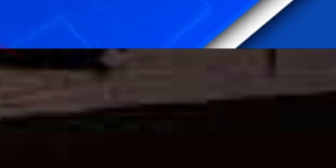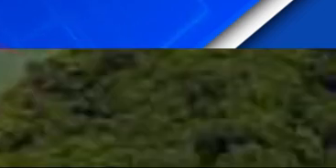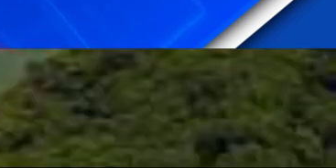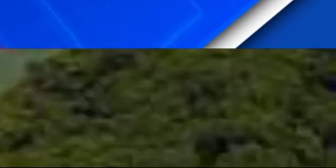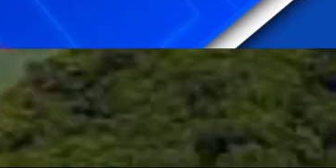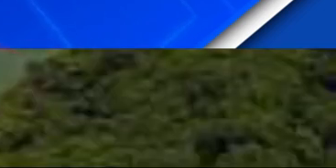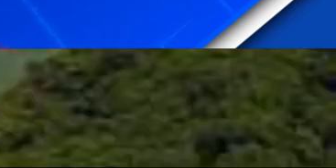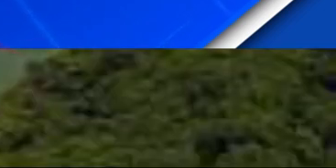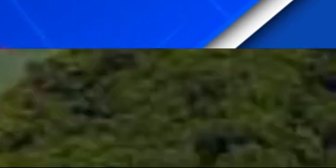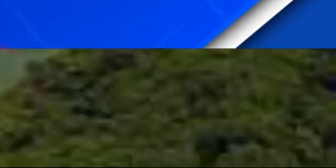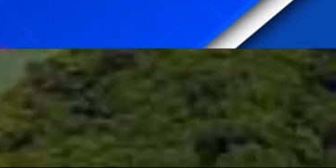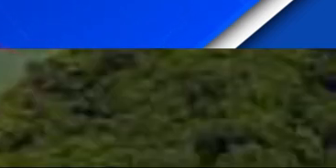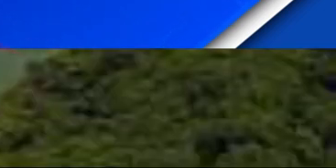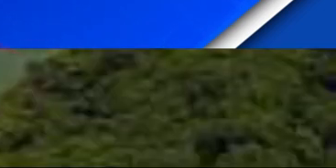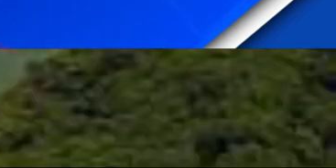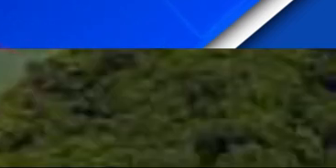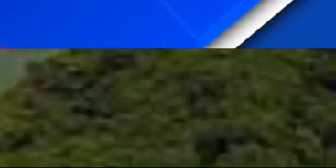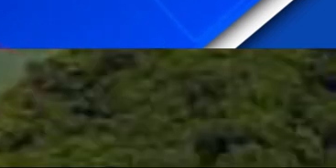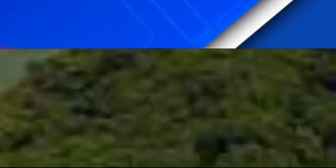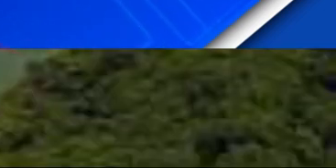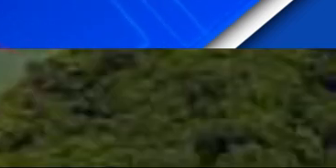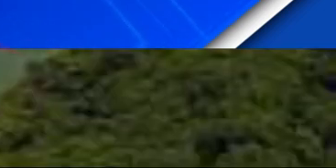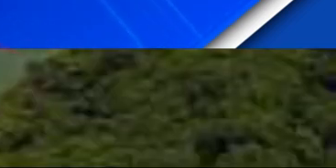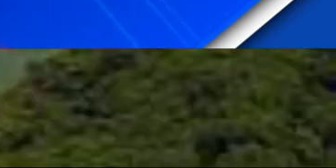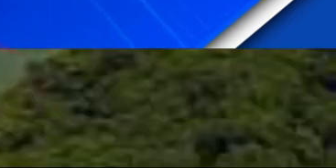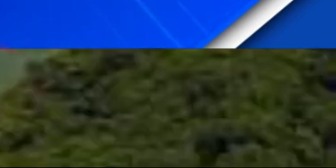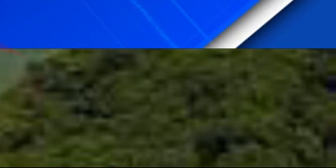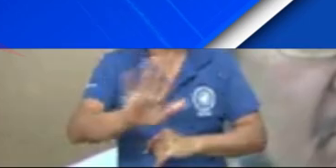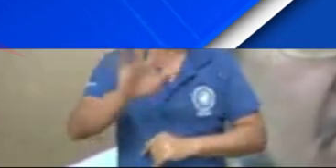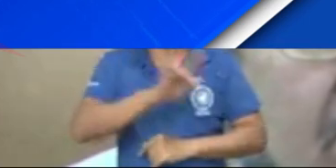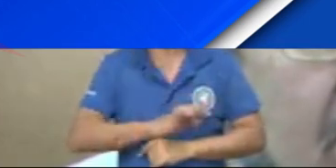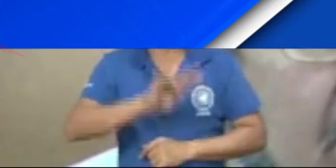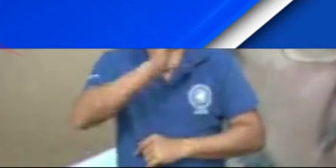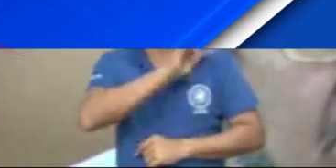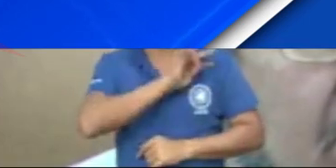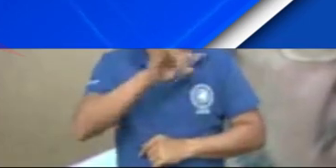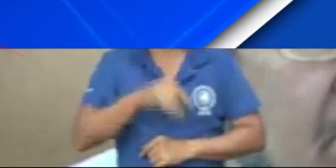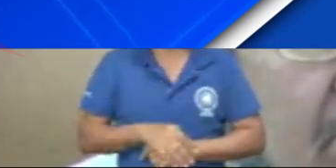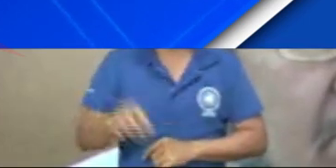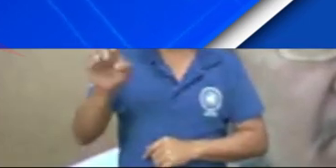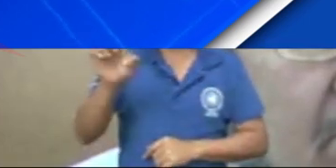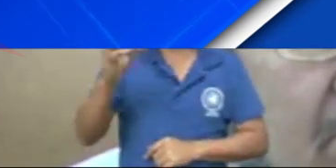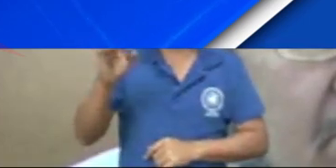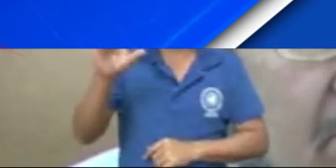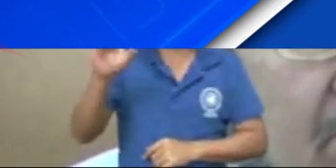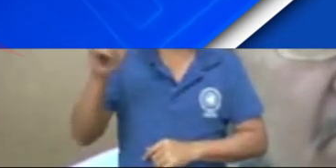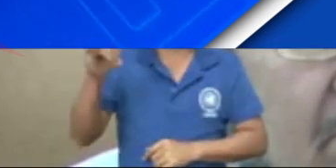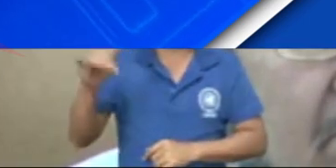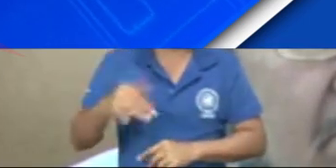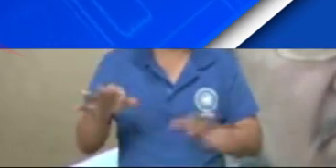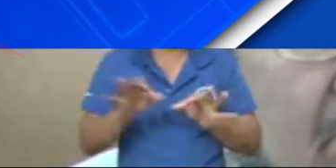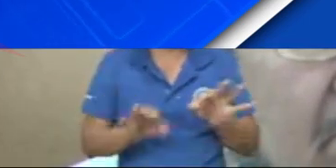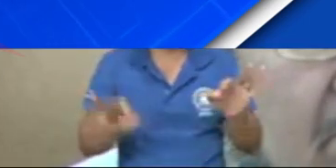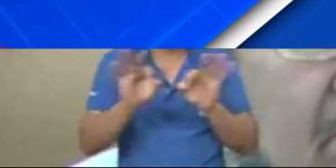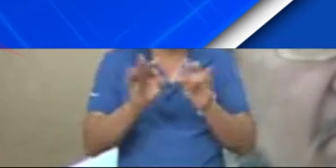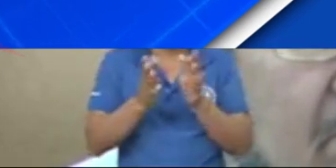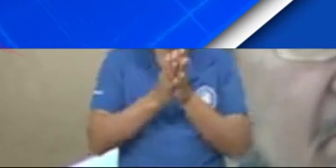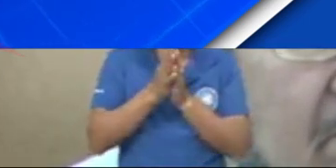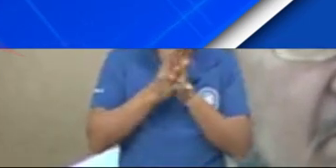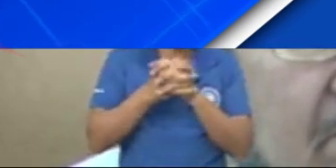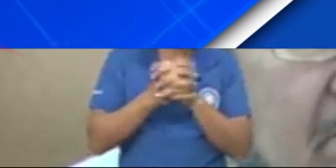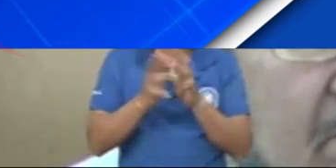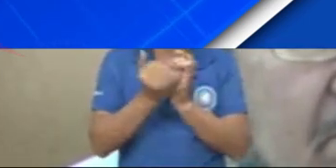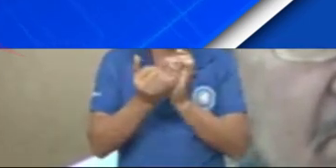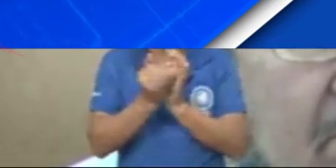que caracteriza a estas áreas, su valor ecológico e importancia económica a través del turismo, pero